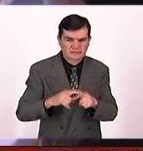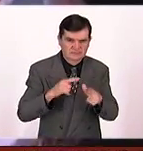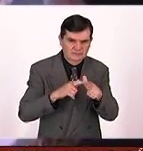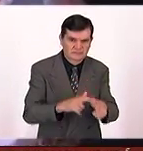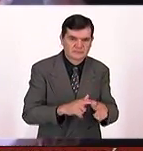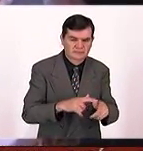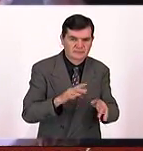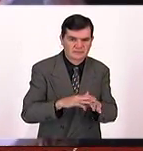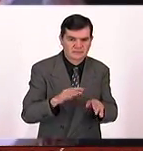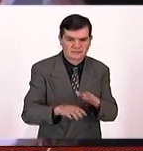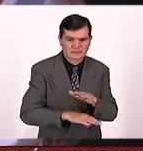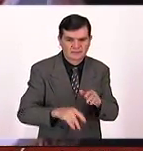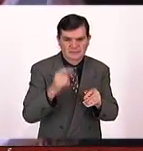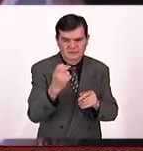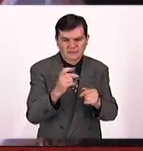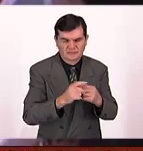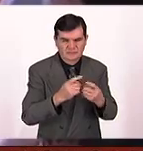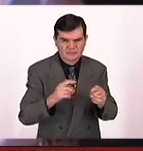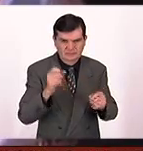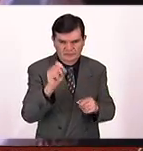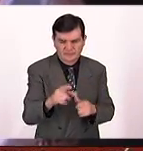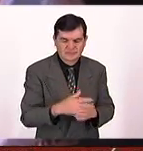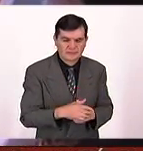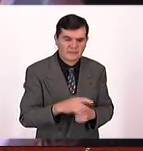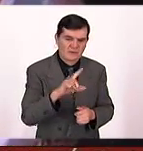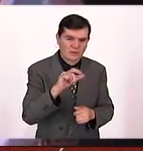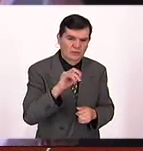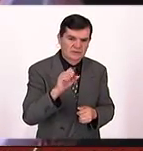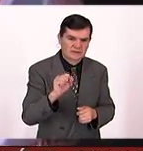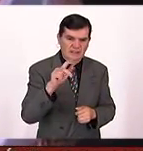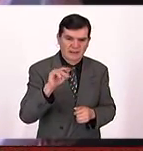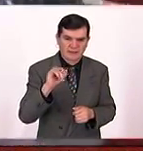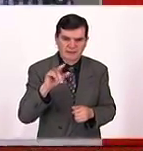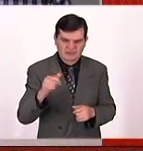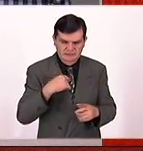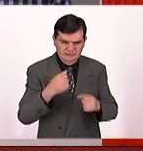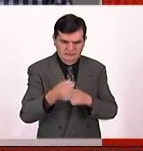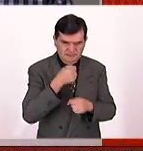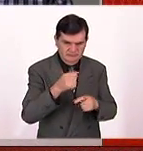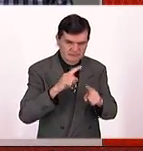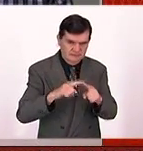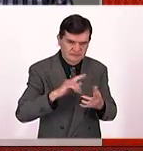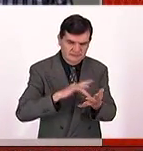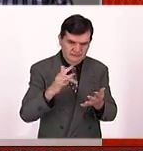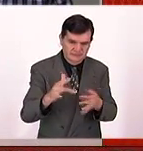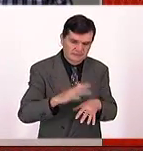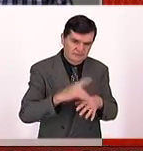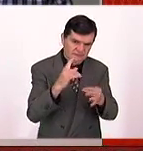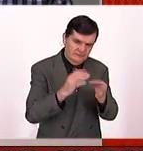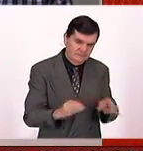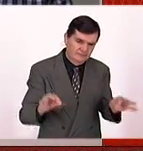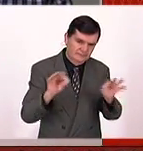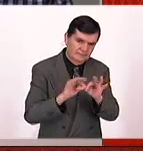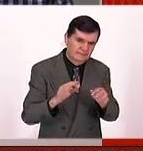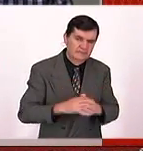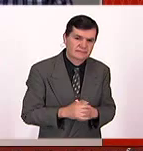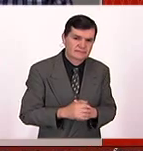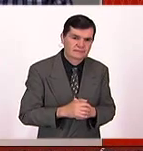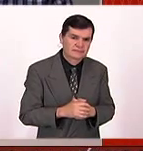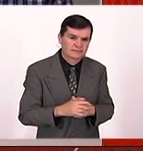Como conocimiento derivado de ello. Así es, doctor Luis Ávila, muchas gracias por esta entrevista. Finalmente, la importancia